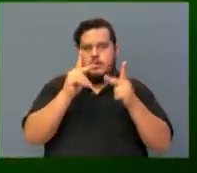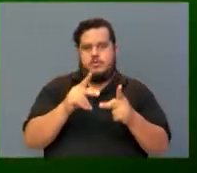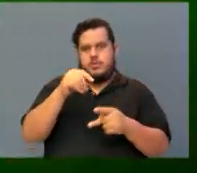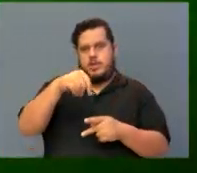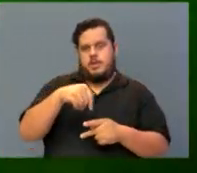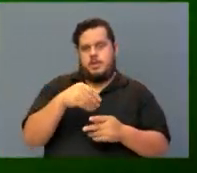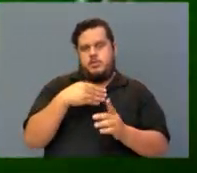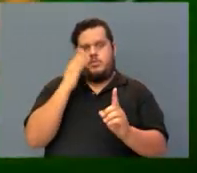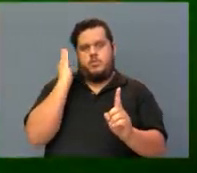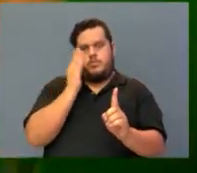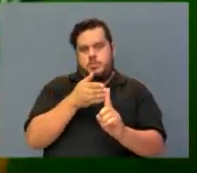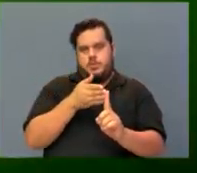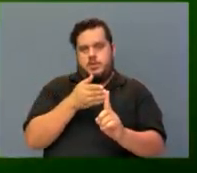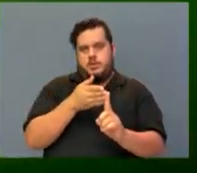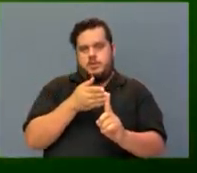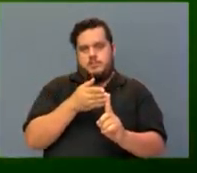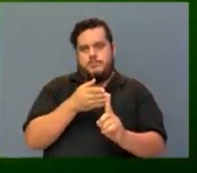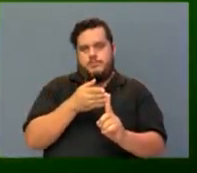acá son muy directas,